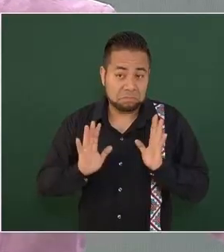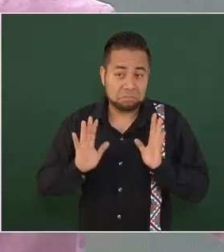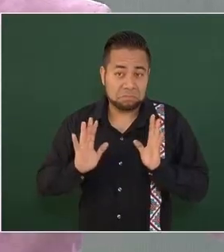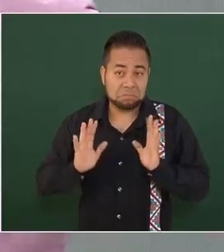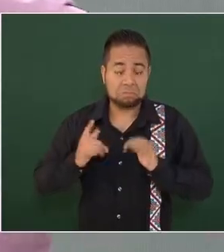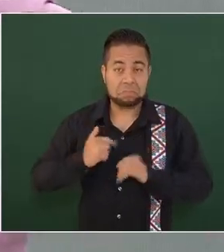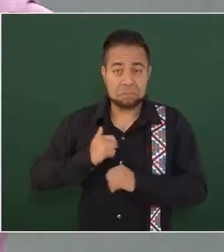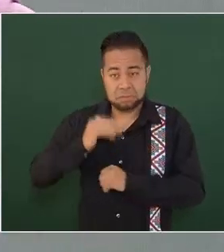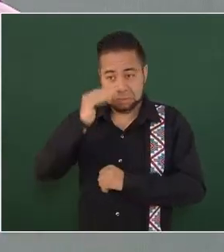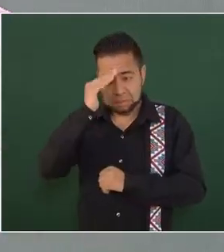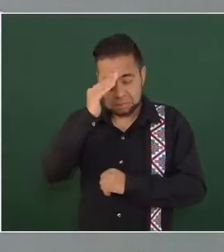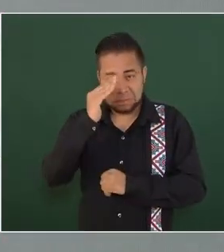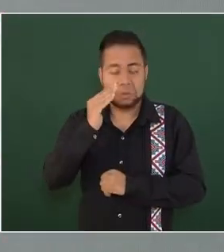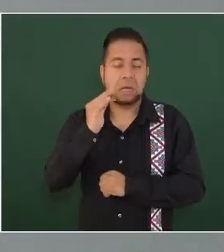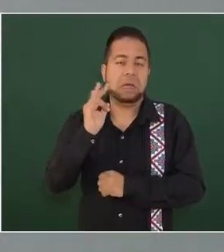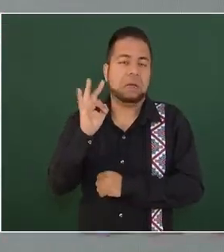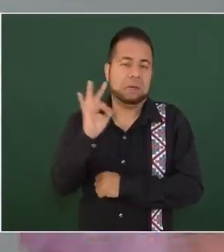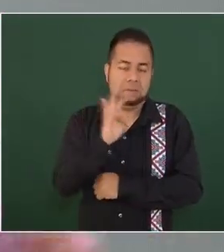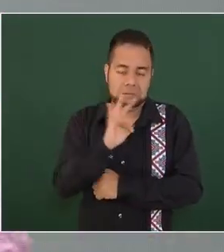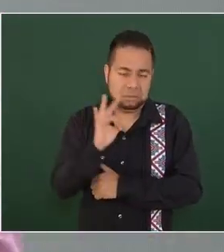de que era muy difícil